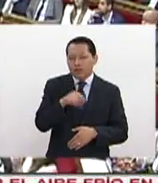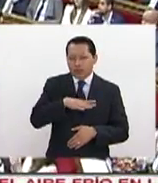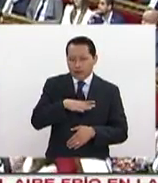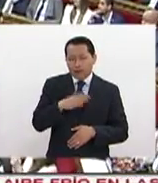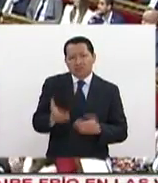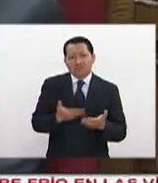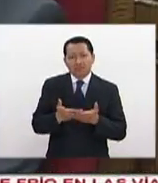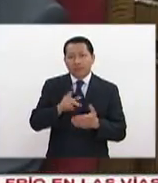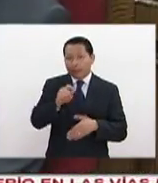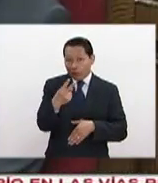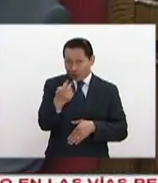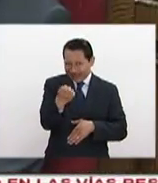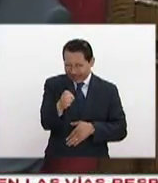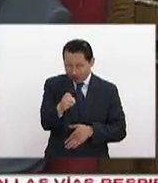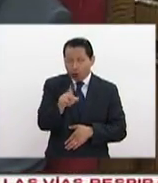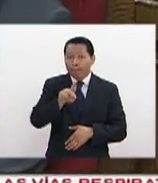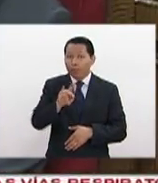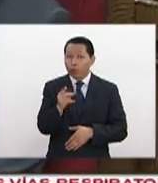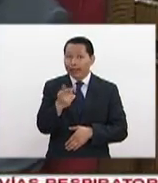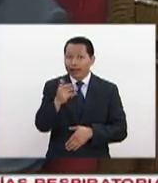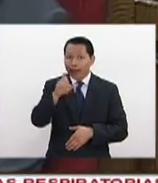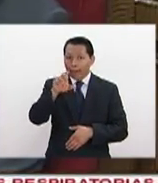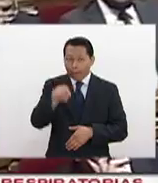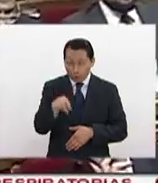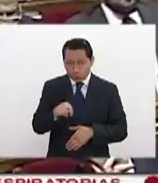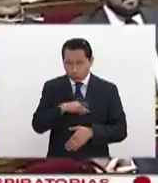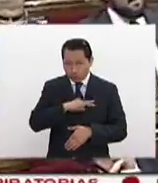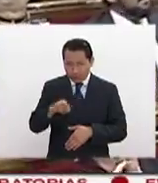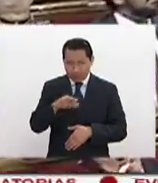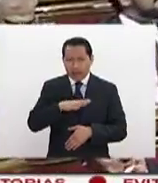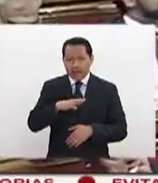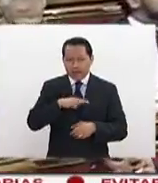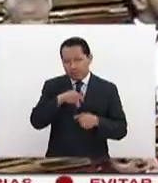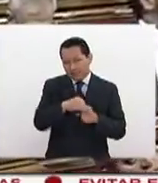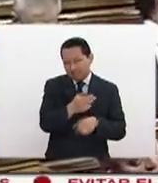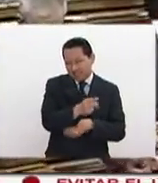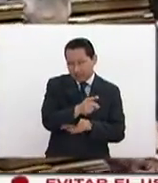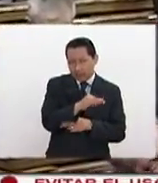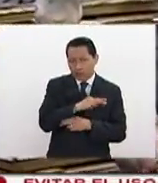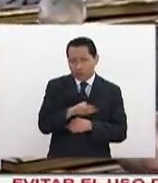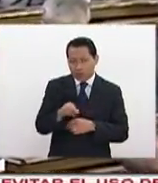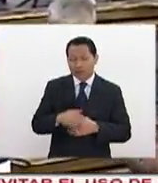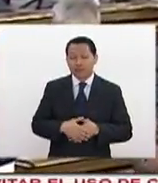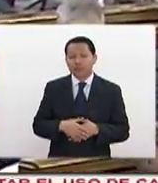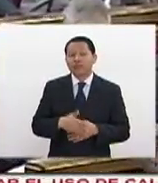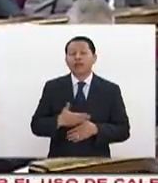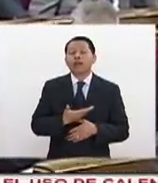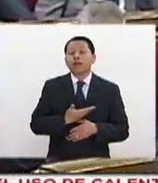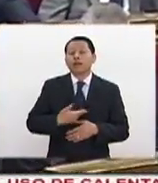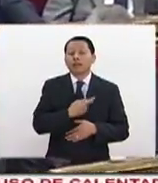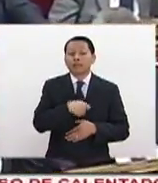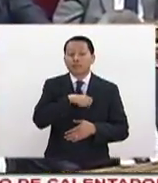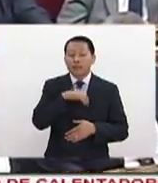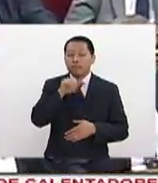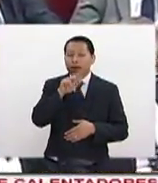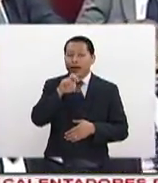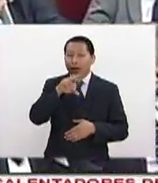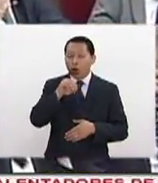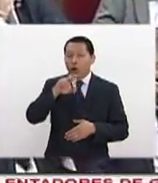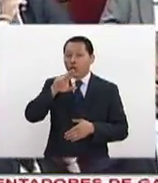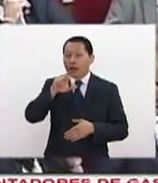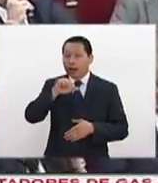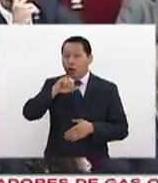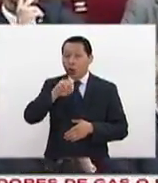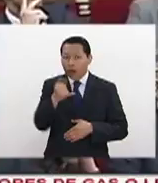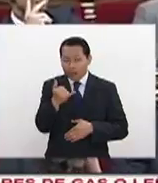el 22 de enero para que Puigdemont sea el candidato tras las elecciones de diciembre. El presidente de España, Mariano Rajoy, pidió un informe al